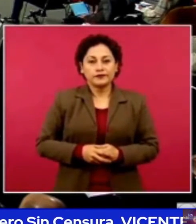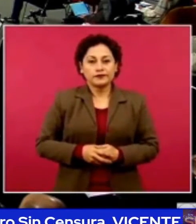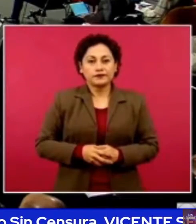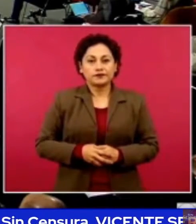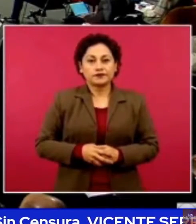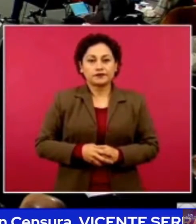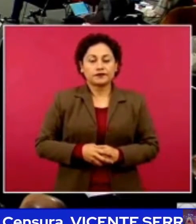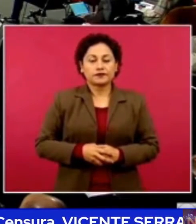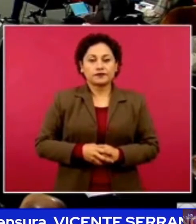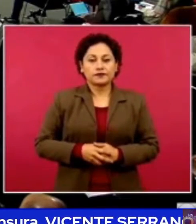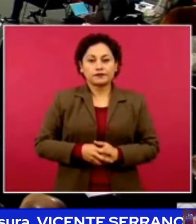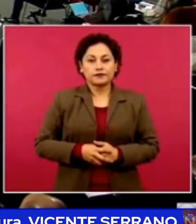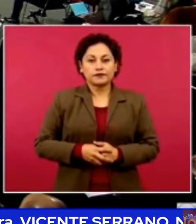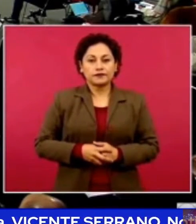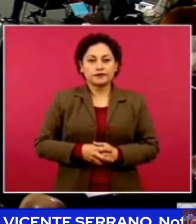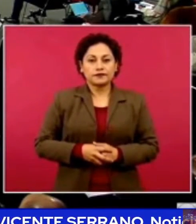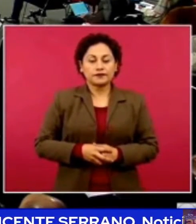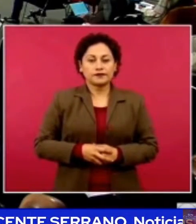pues un